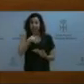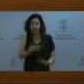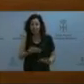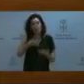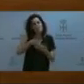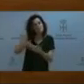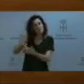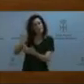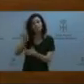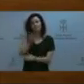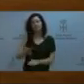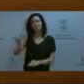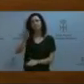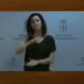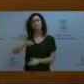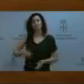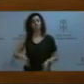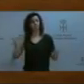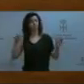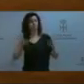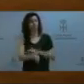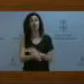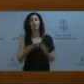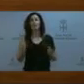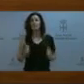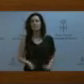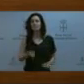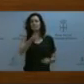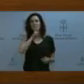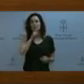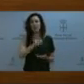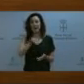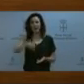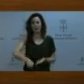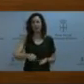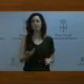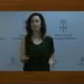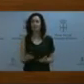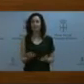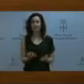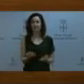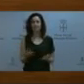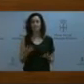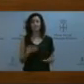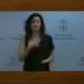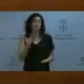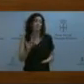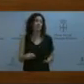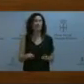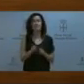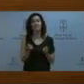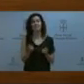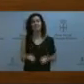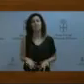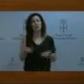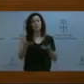distintas comunidades autónomas. Y estas dificultades de las que se habla tienen que ver con cuál debe de ser el importe de esa